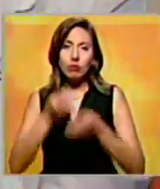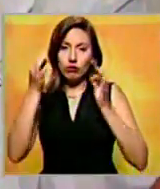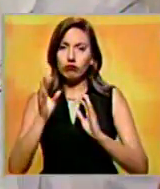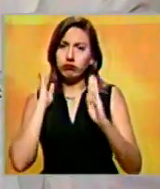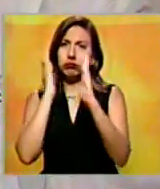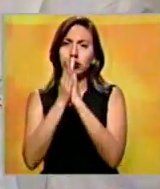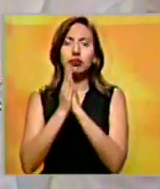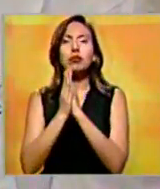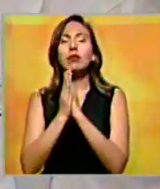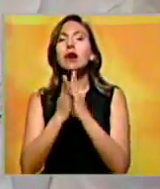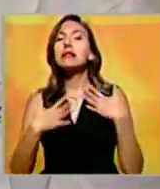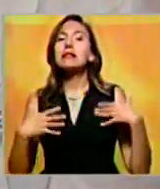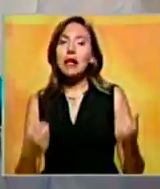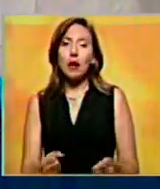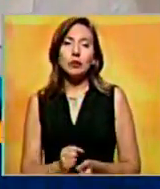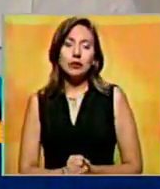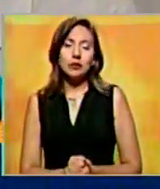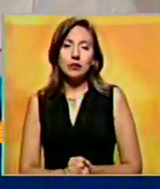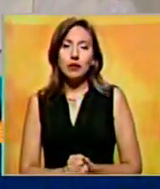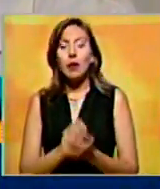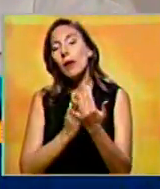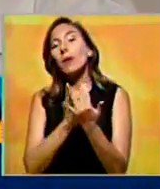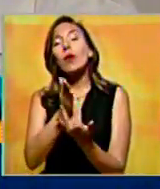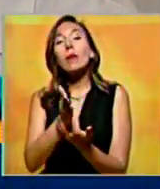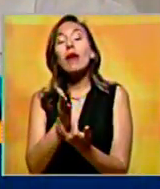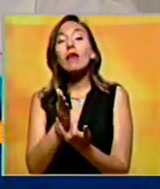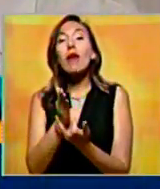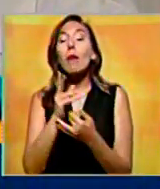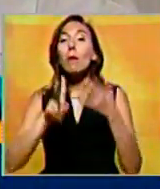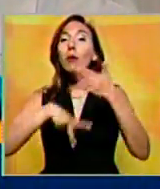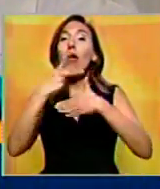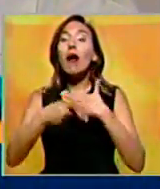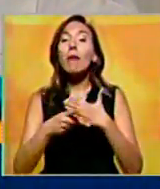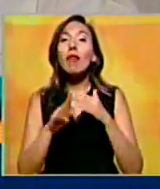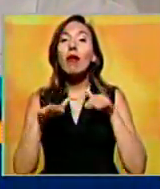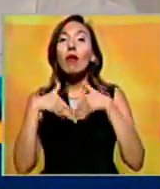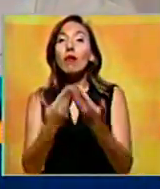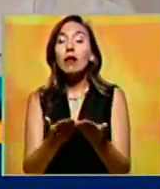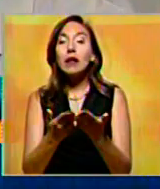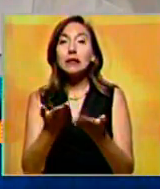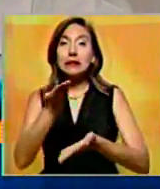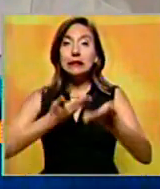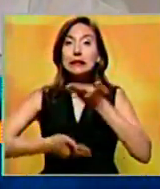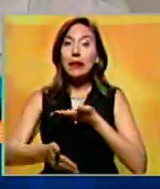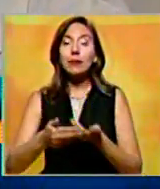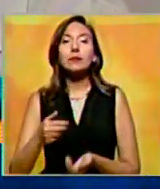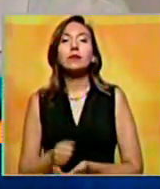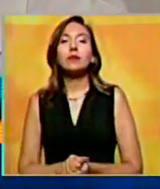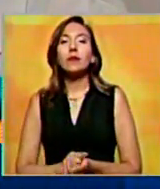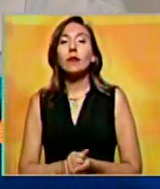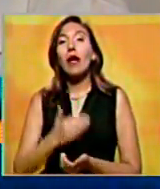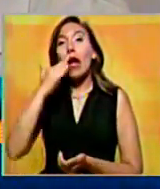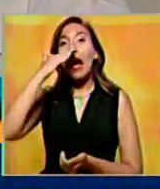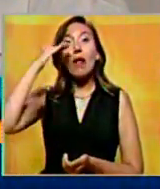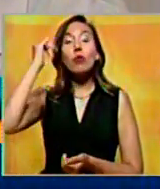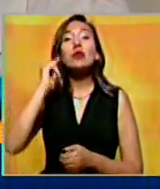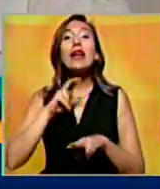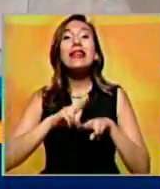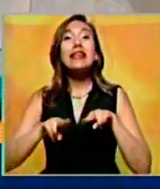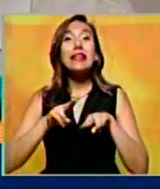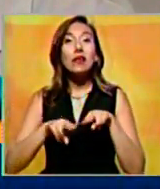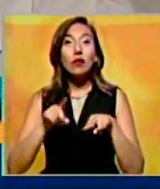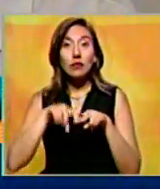el Ministerio Popular para la Salud a través del programa de donación y trasplante. Lleva adelante la opción de trasplante de hígado tanto para adultos como para